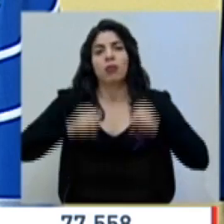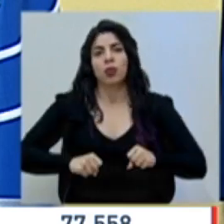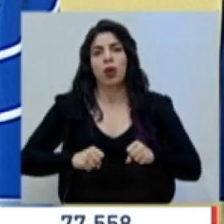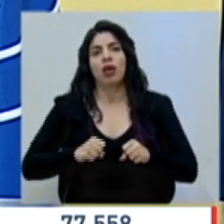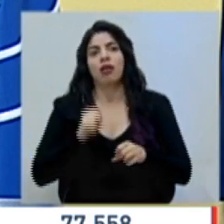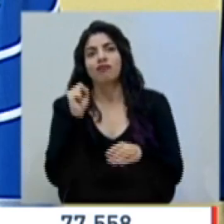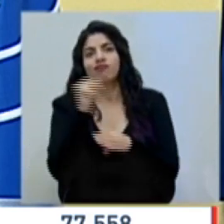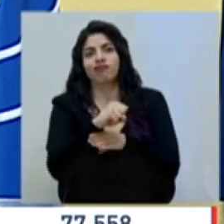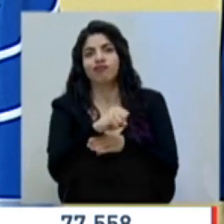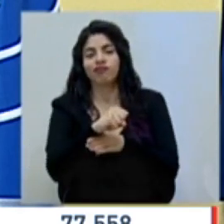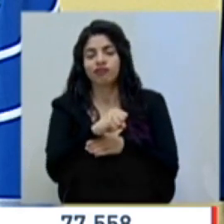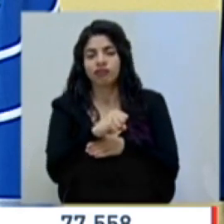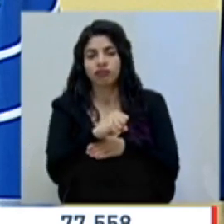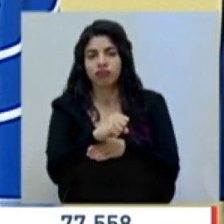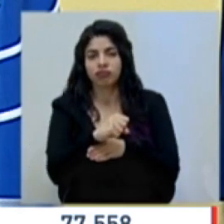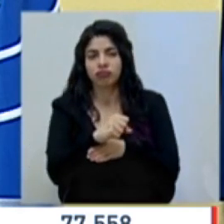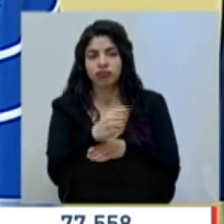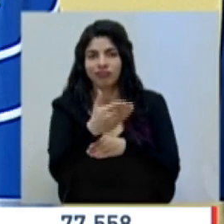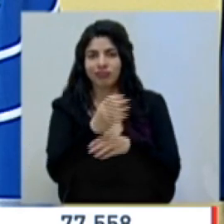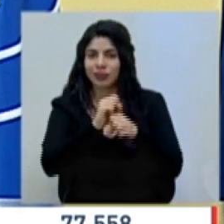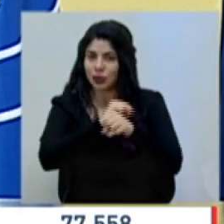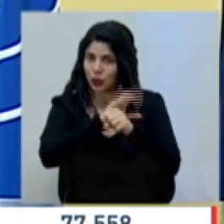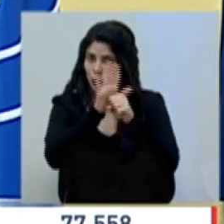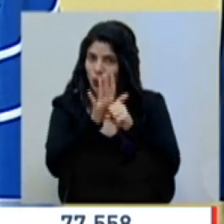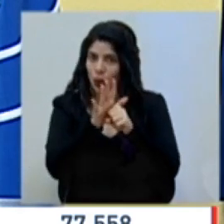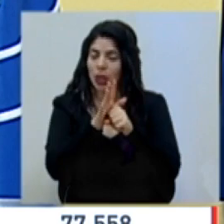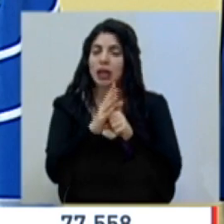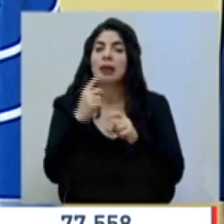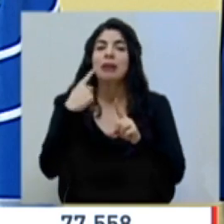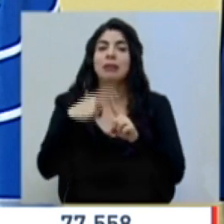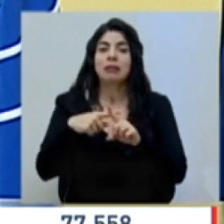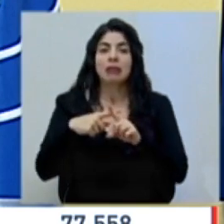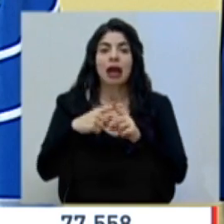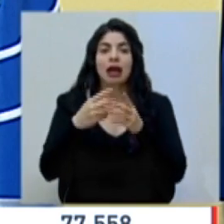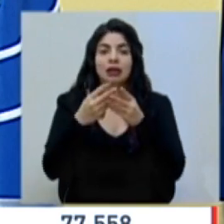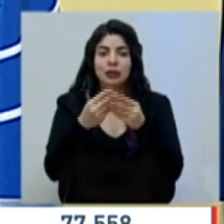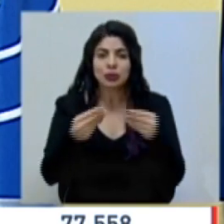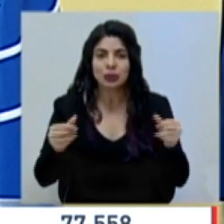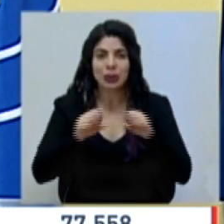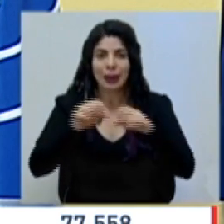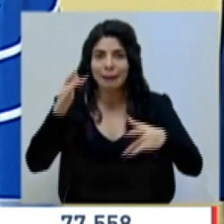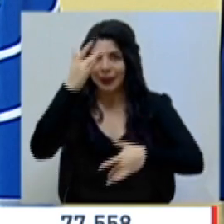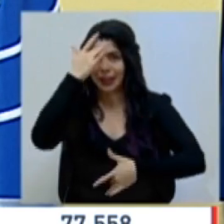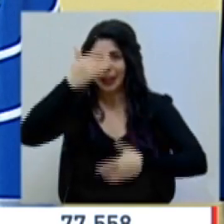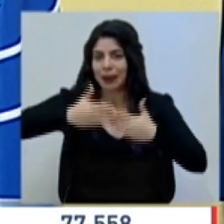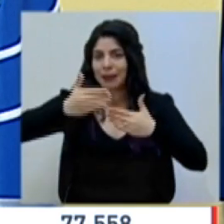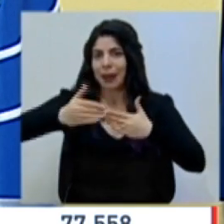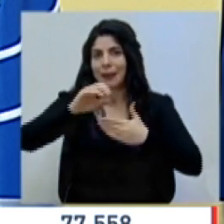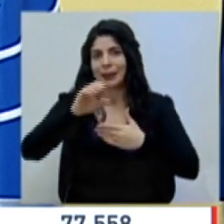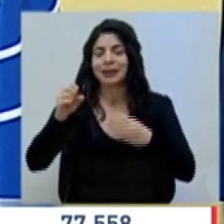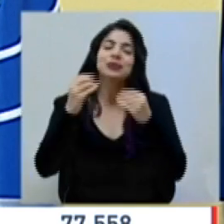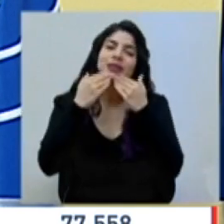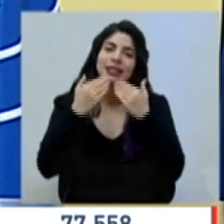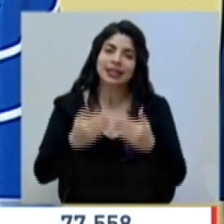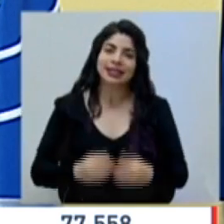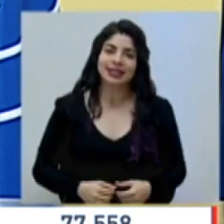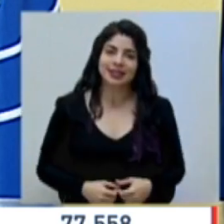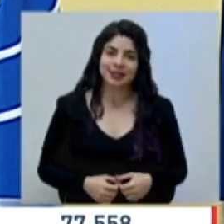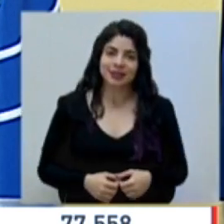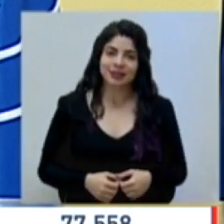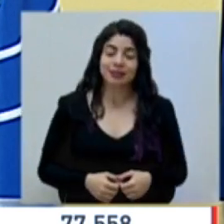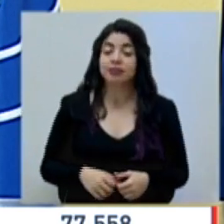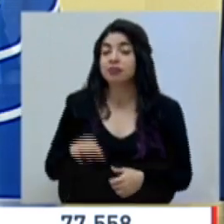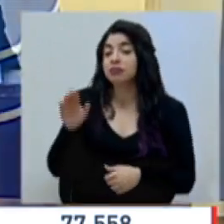vencer al coronavirus y salir de esta fase de pandemia en los próximos meses. Muchísimas gracias.